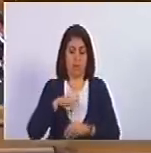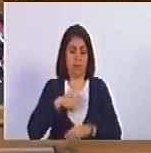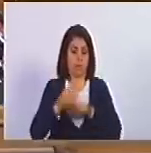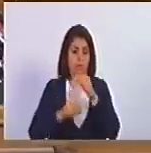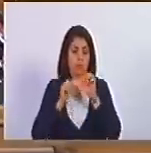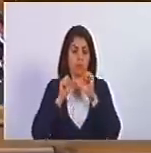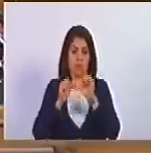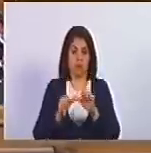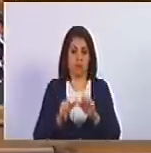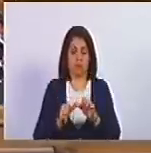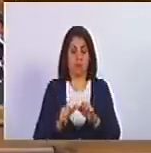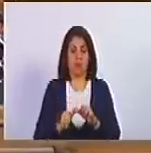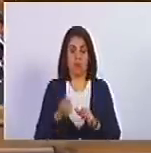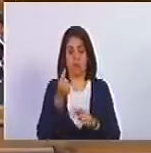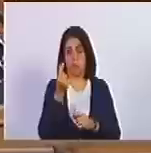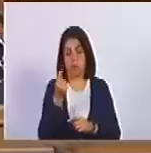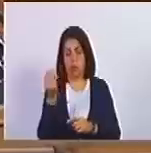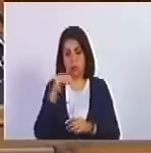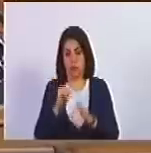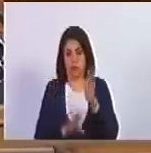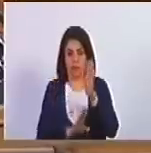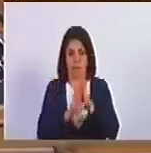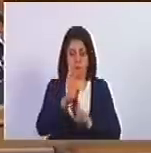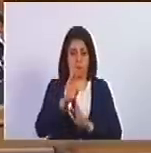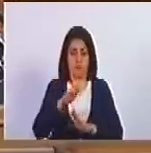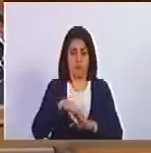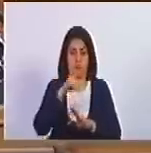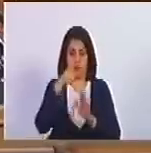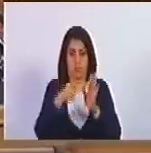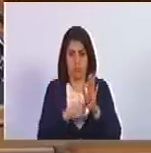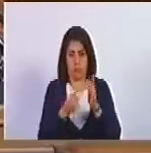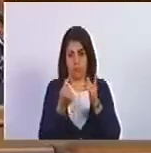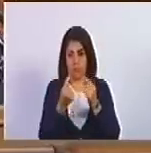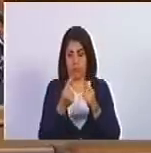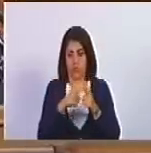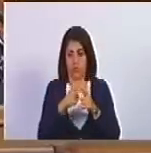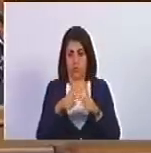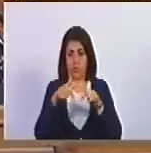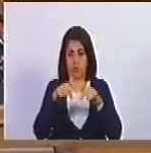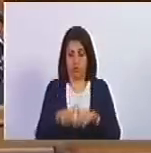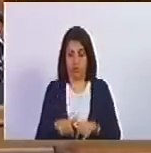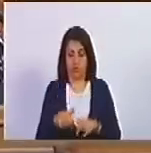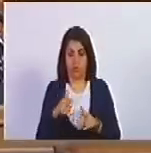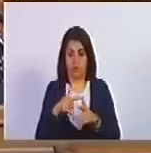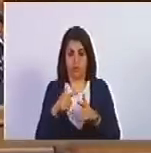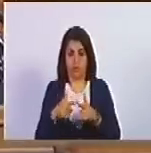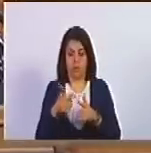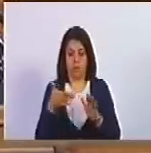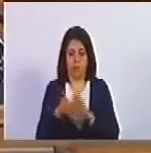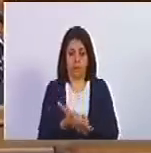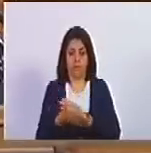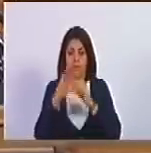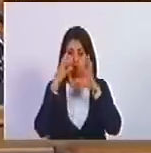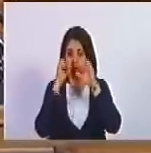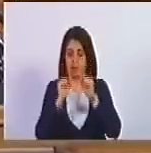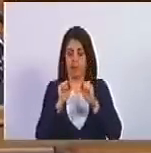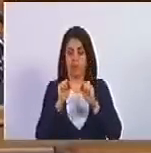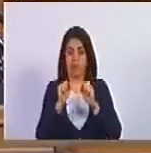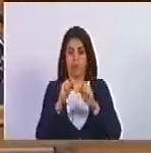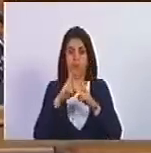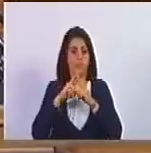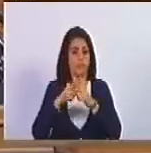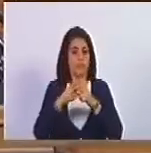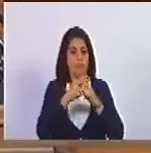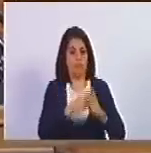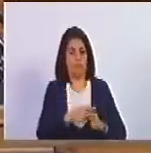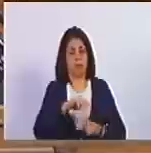exceder de un bolívar por cada 1.000 bolívares. A tales efectos, se entenderá por instrumentos